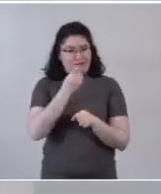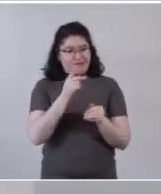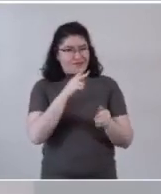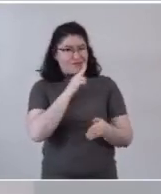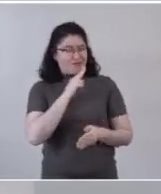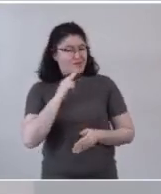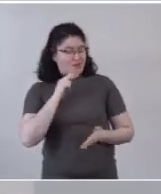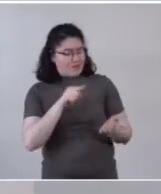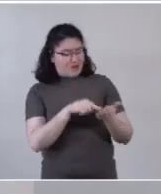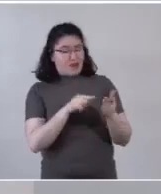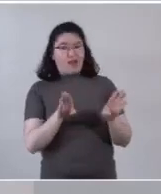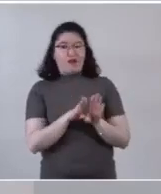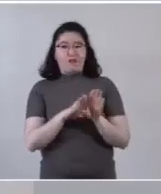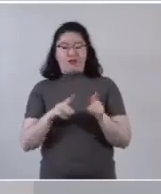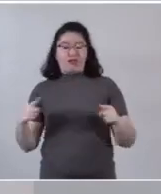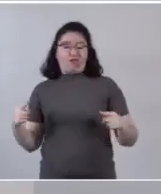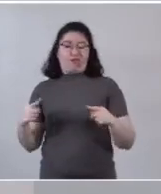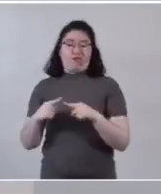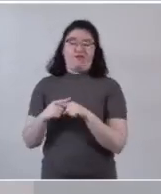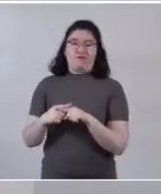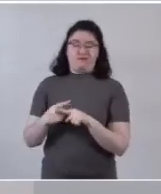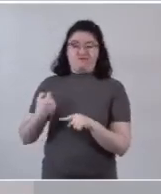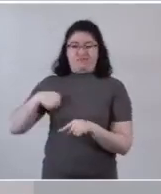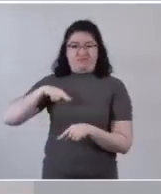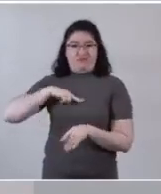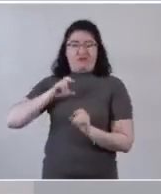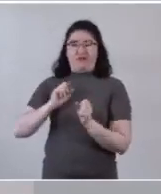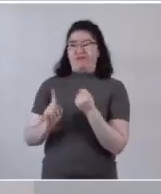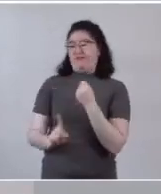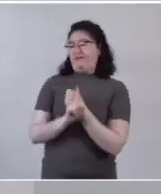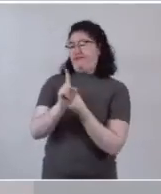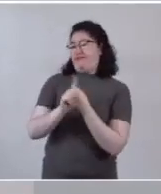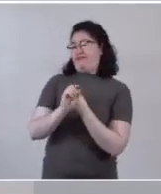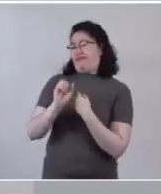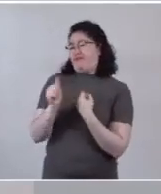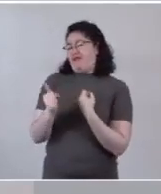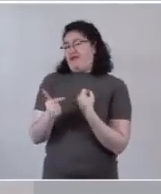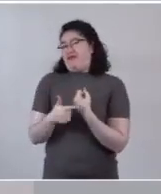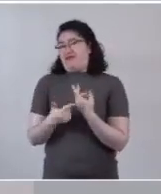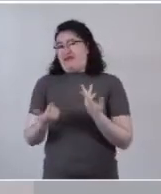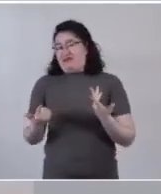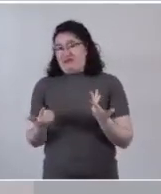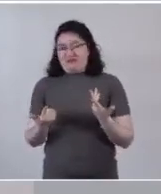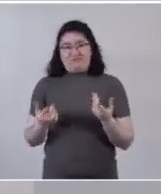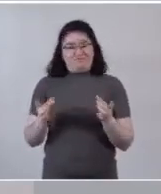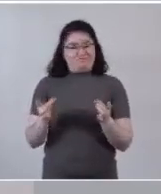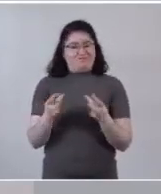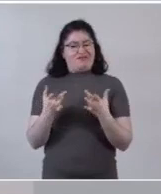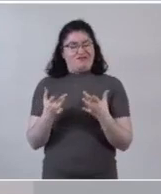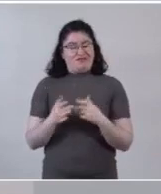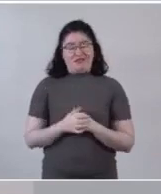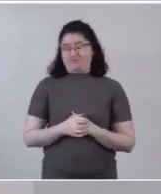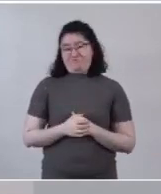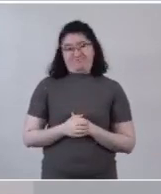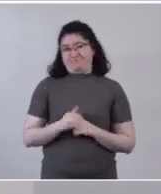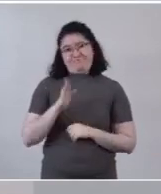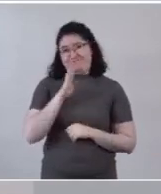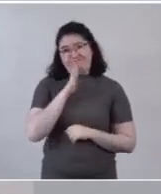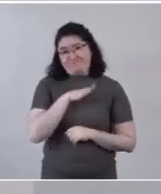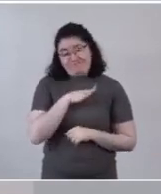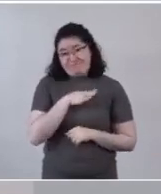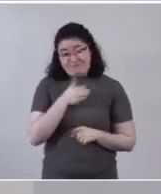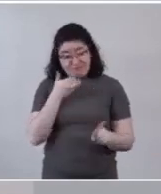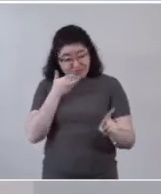que hay una contradicción entre nosotros o que hay problemas o que hay conflicto, pues está muy fuera de la realidad. No sé cuál haya sido